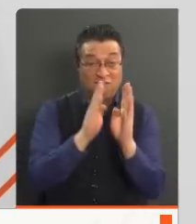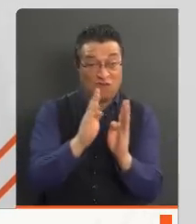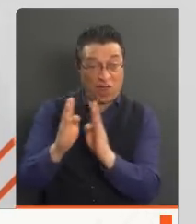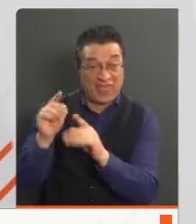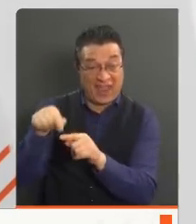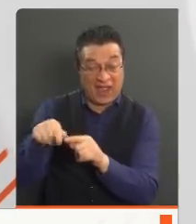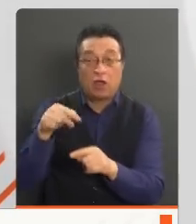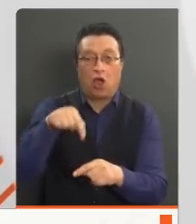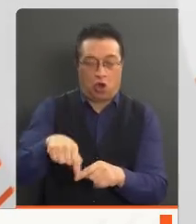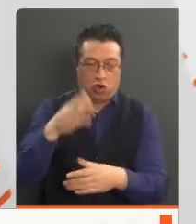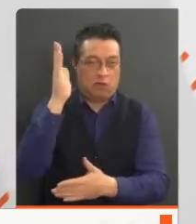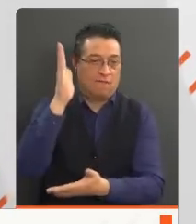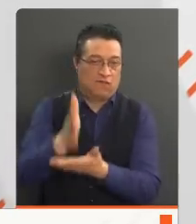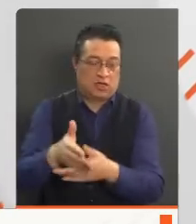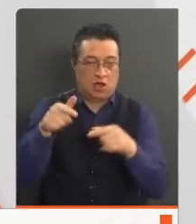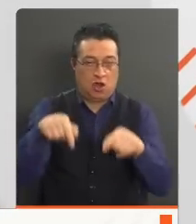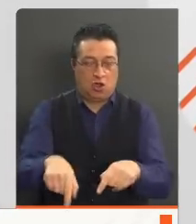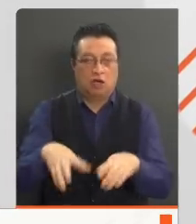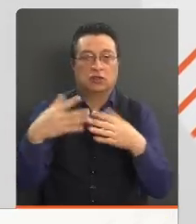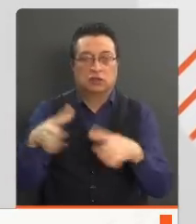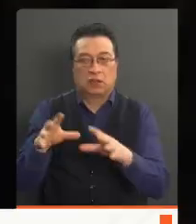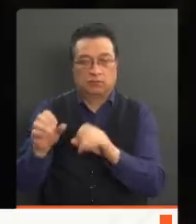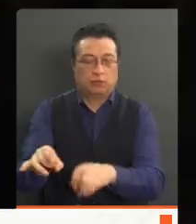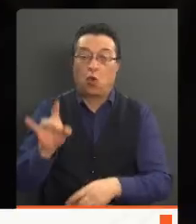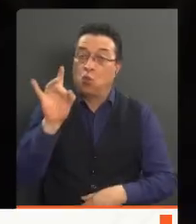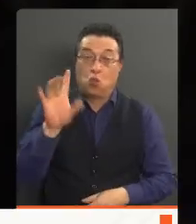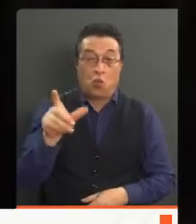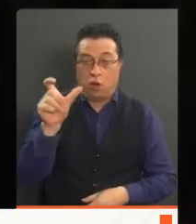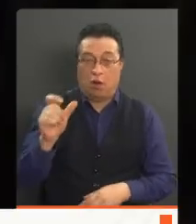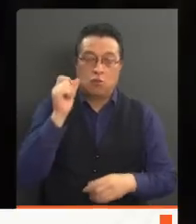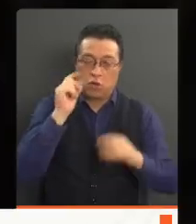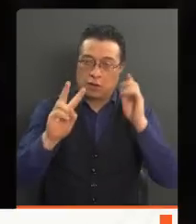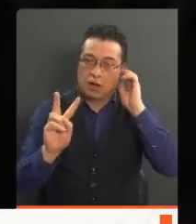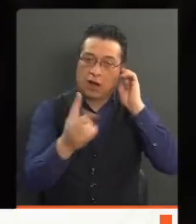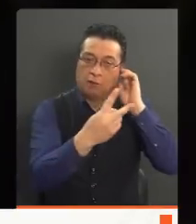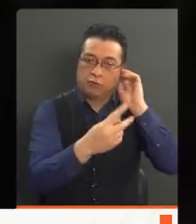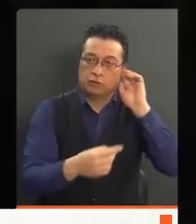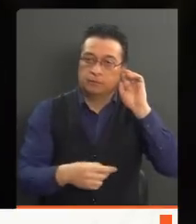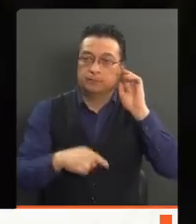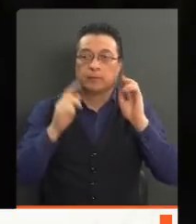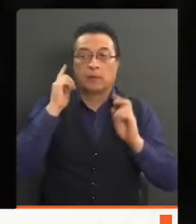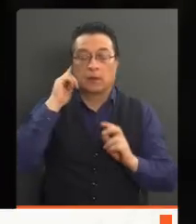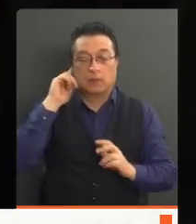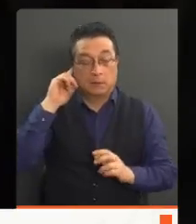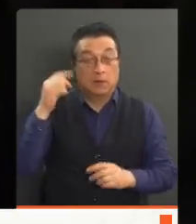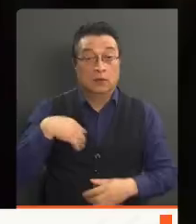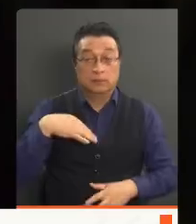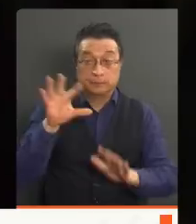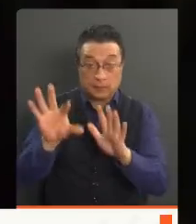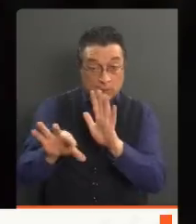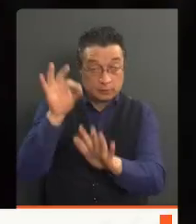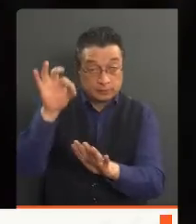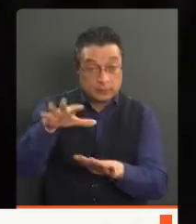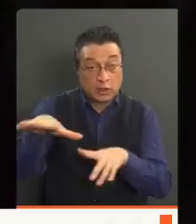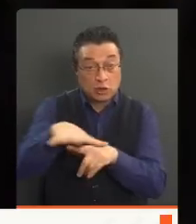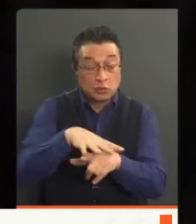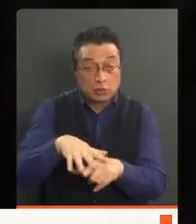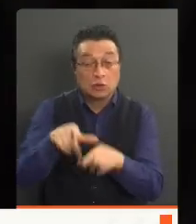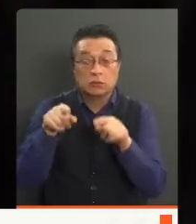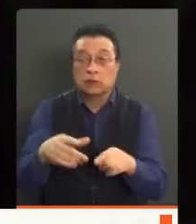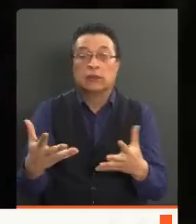terminó hoy y que habrían sido las únicas. Entonces, cuando detectamos esa situación, por supuesto que inmediatamente lo que hizo la administración